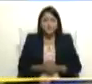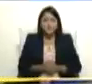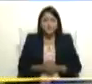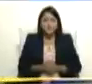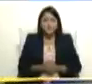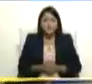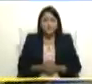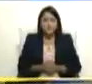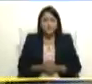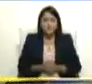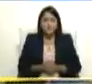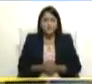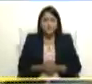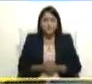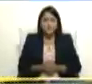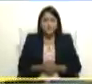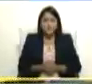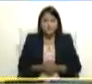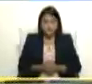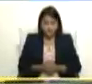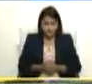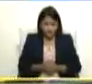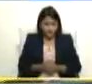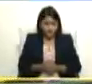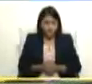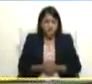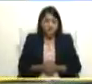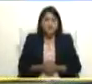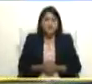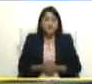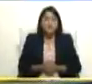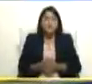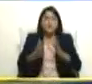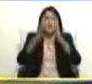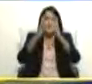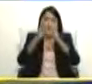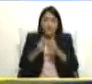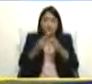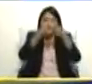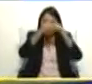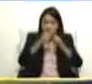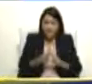de diciembre, obteniendo las siguientes